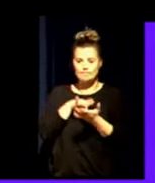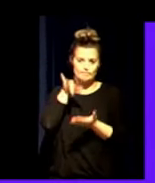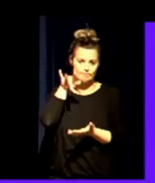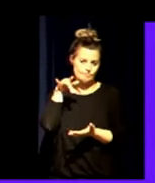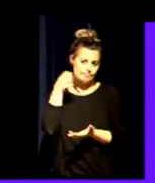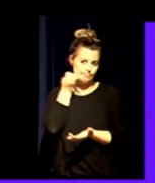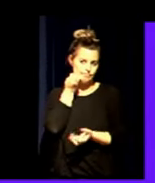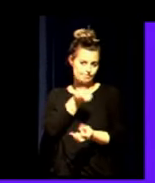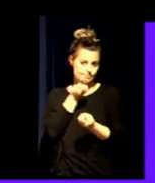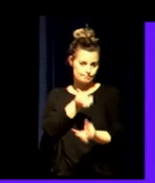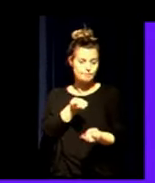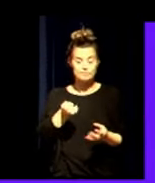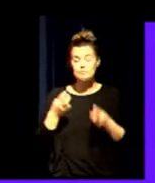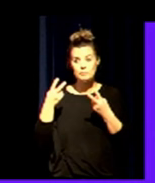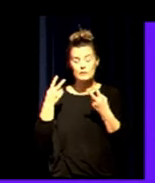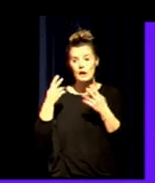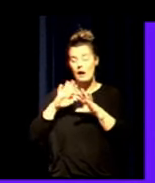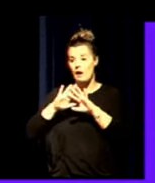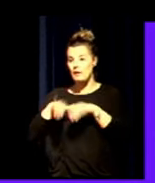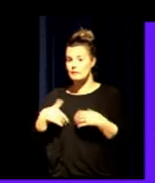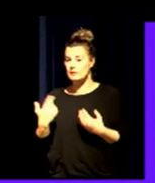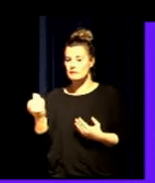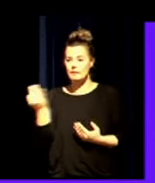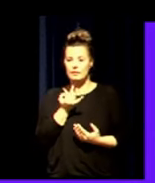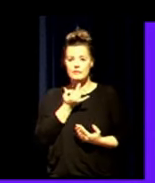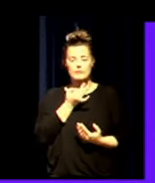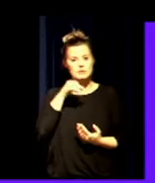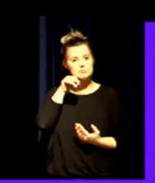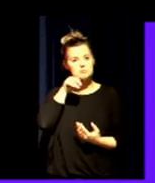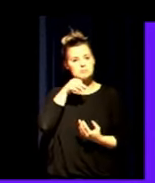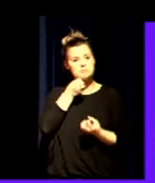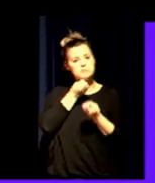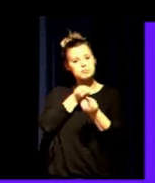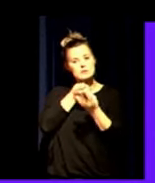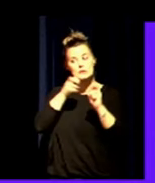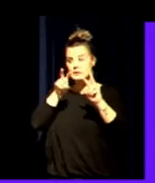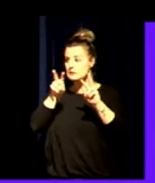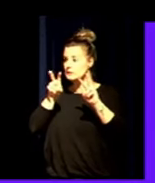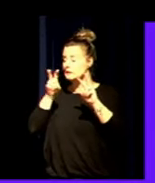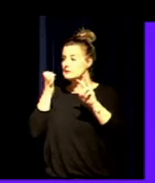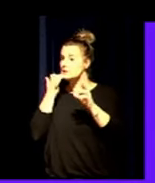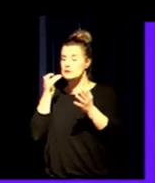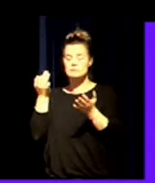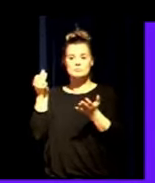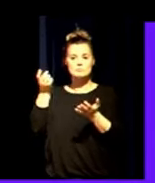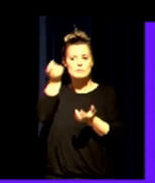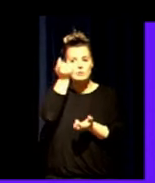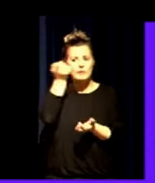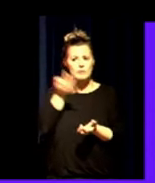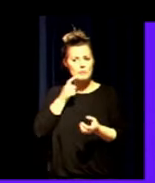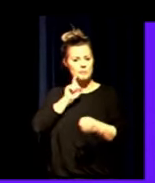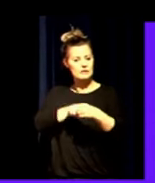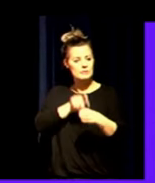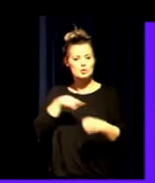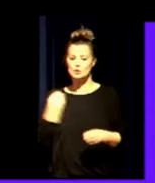hablando antes, ¿no? Por eso tenemos que hablar de que si queremos hacer que los alumnos participen, les tenemos que facilitar